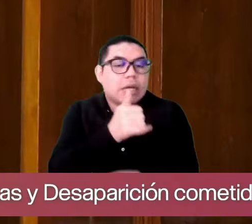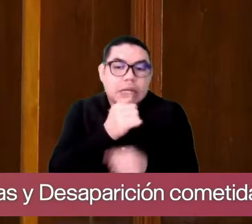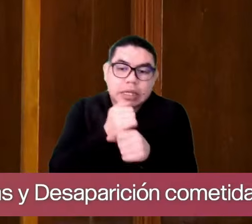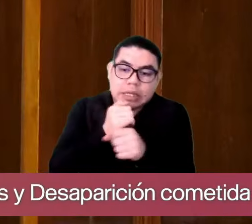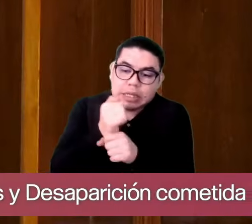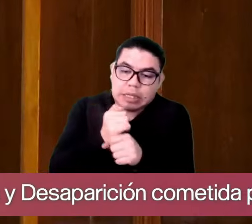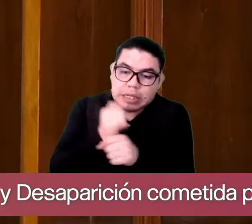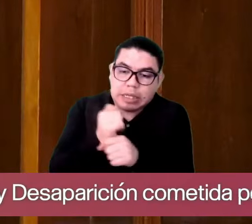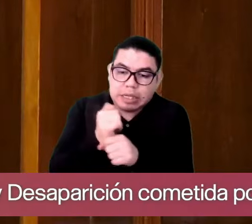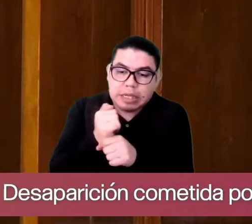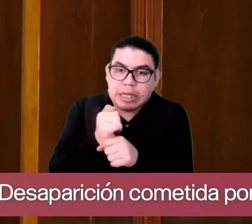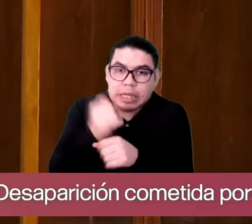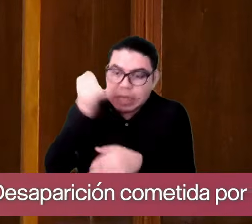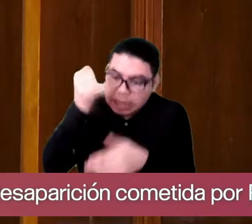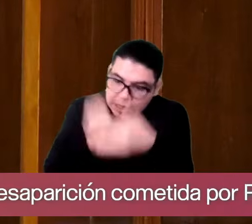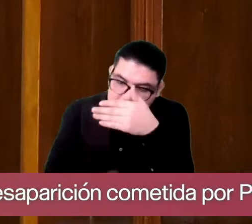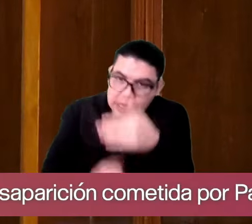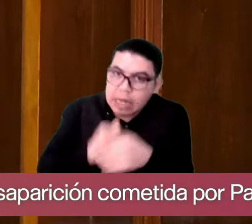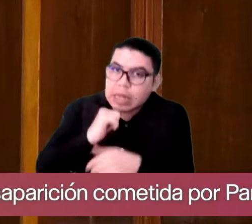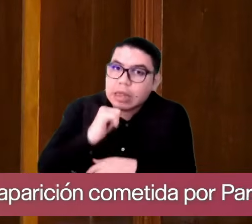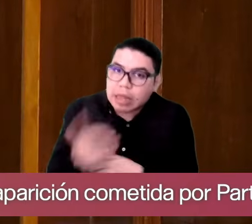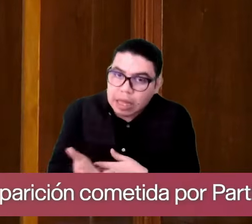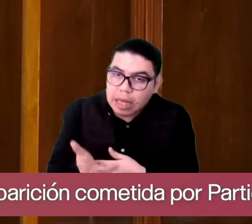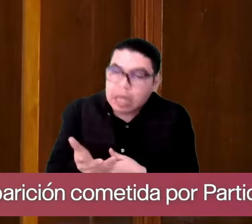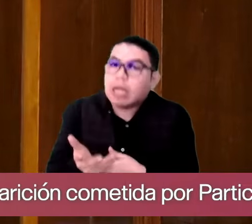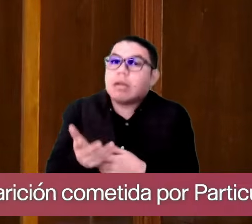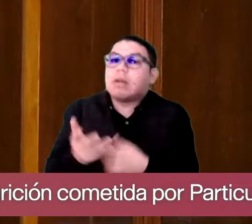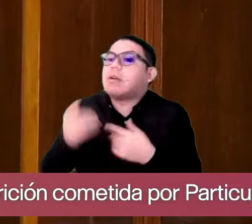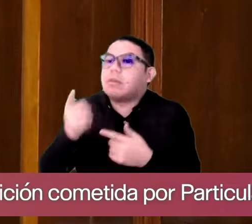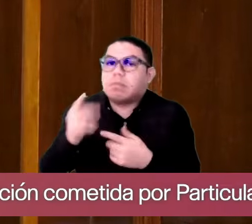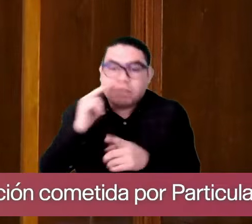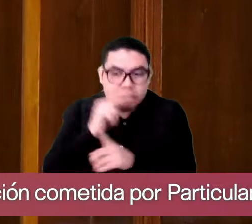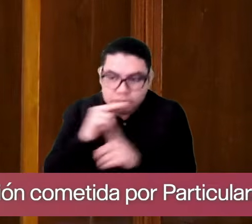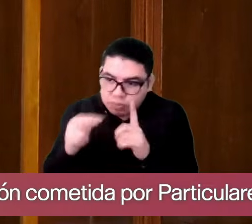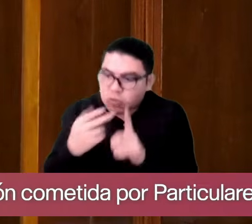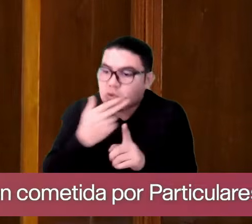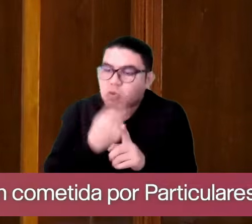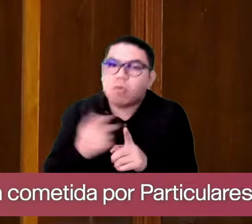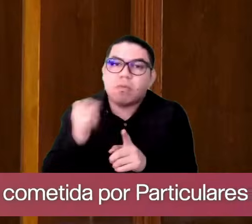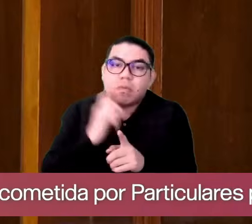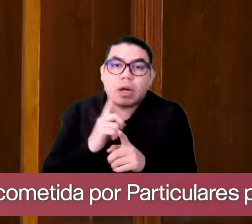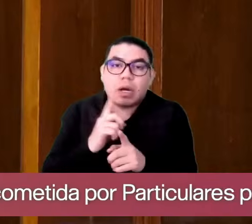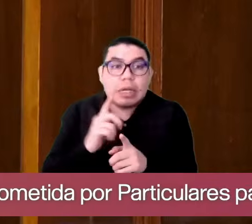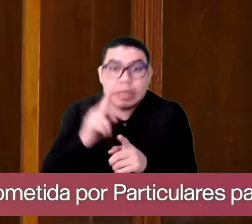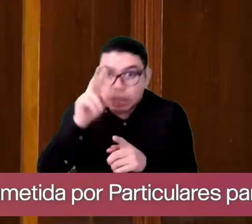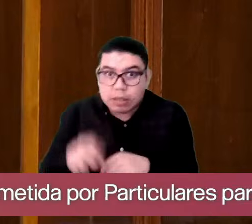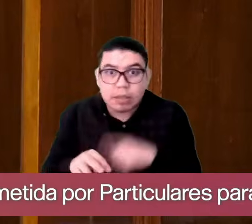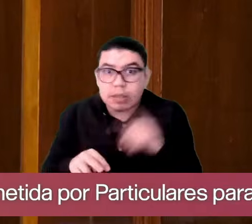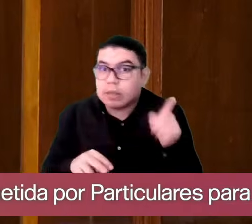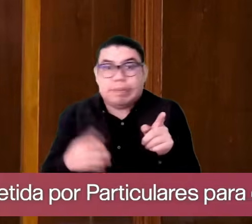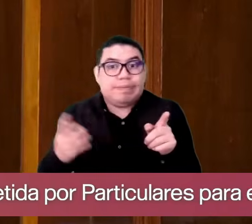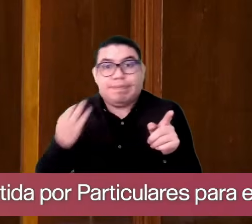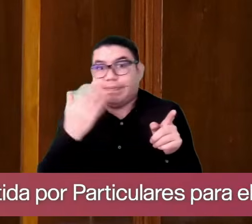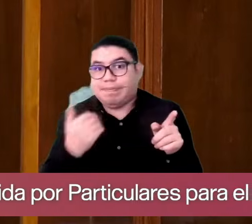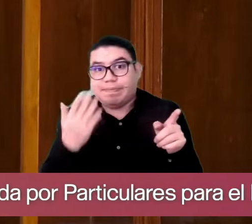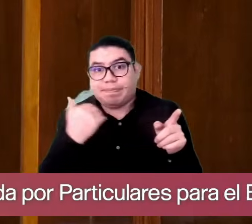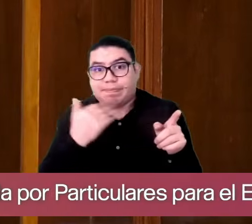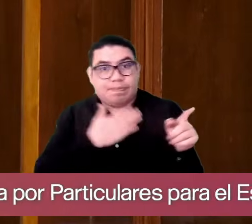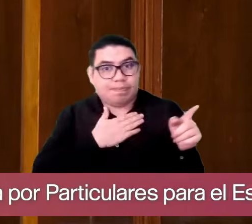perspectiva de género, sin verdad, pero sobre todo sin justicia. Pero